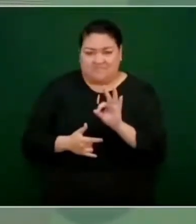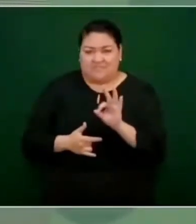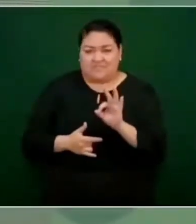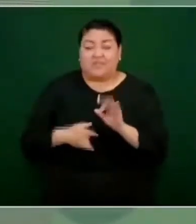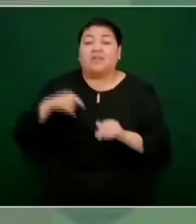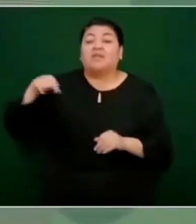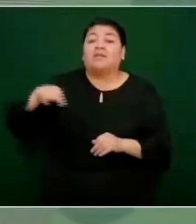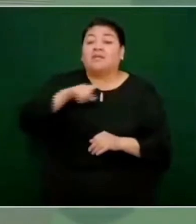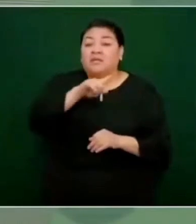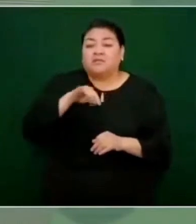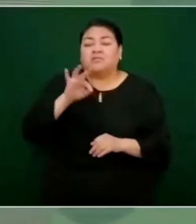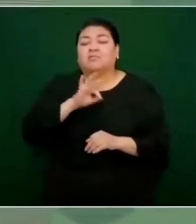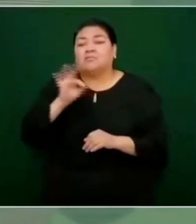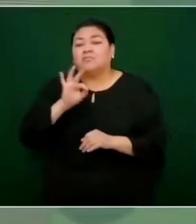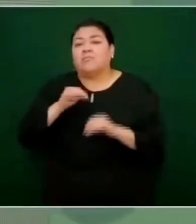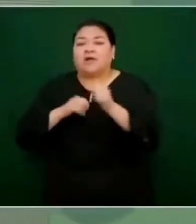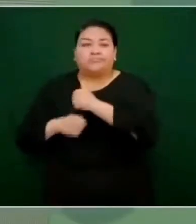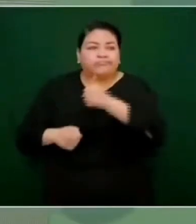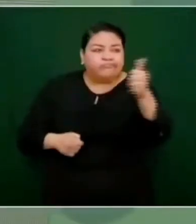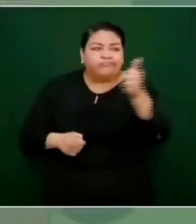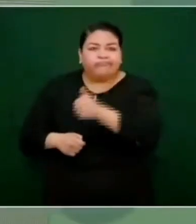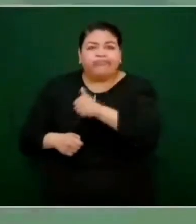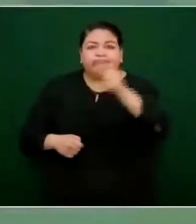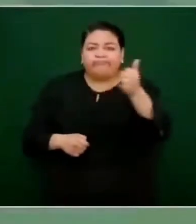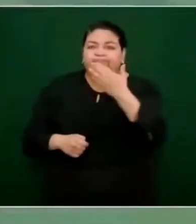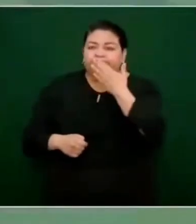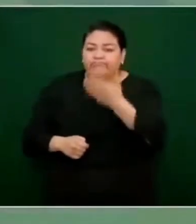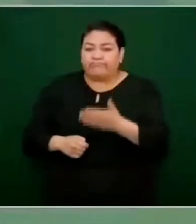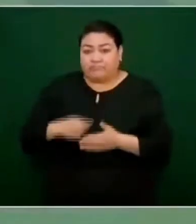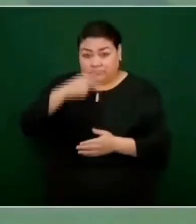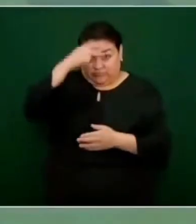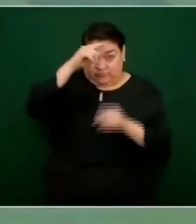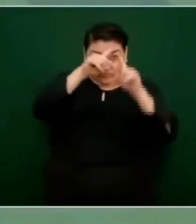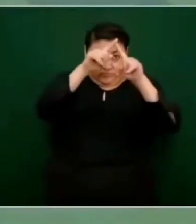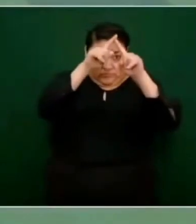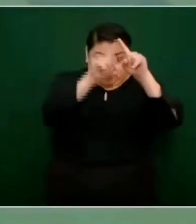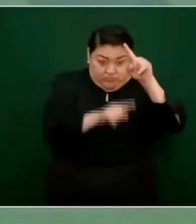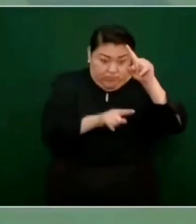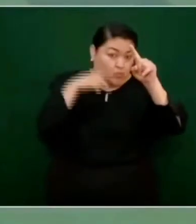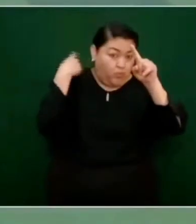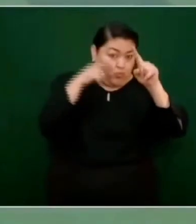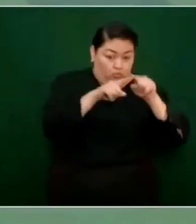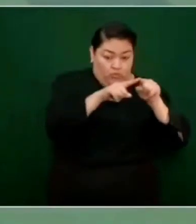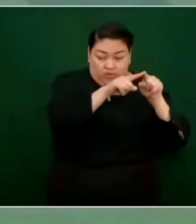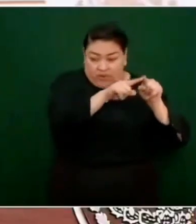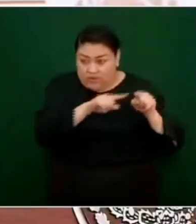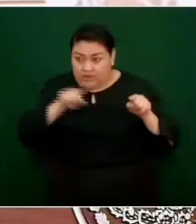que funcionaría muy bien, el de México-Puebla,